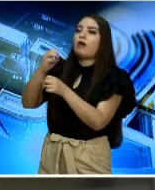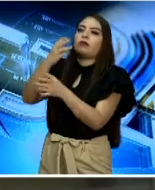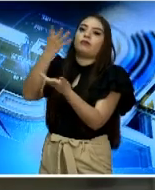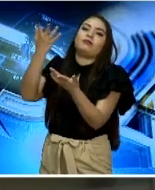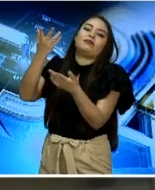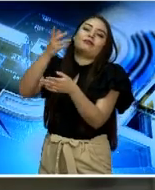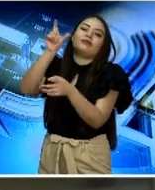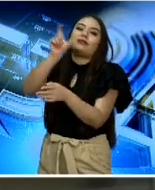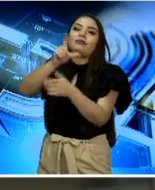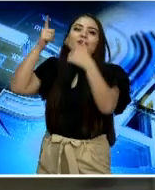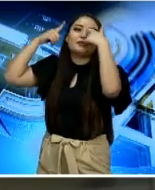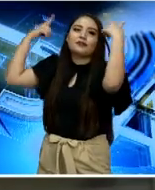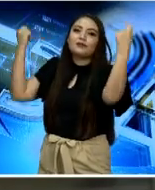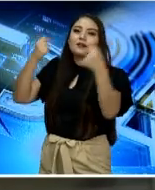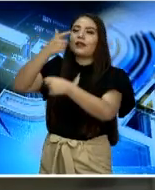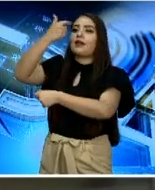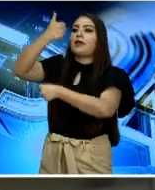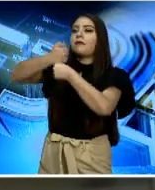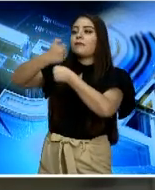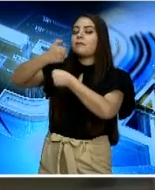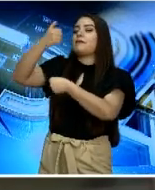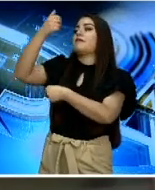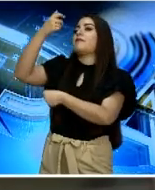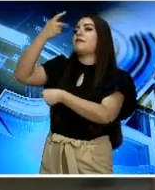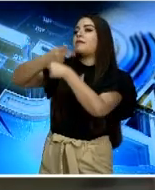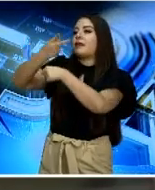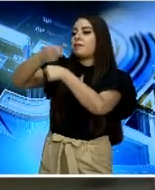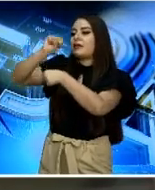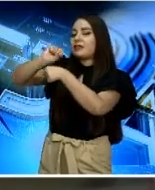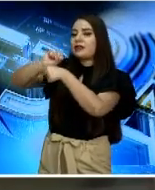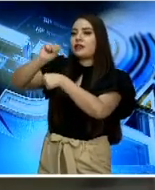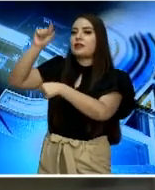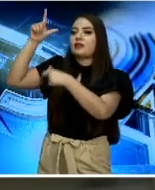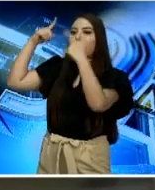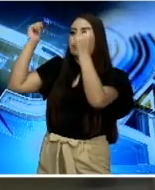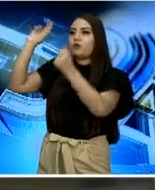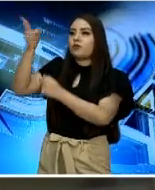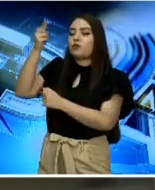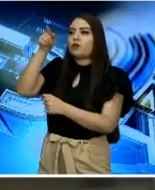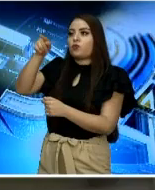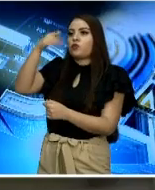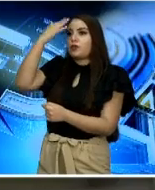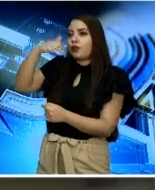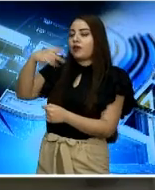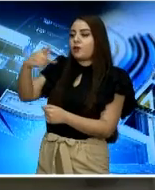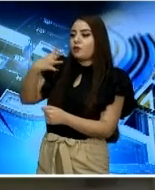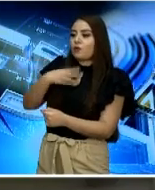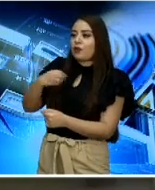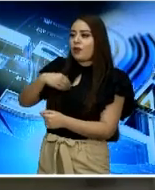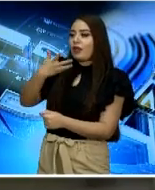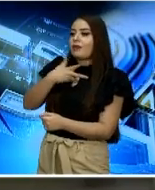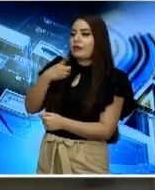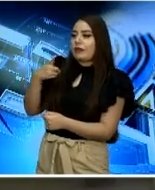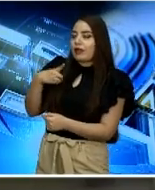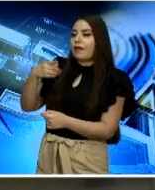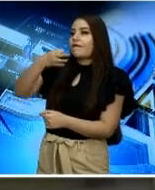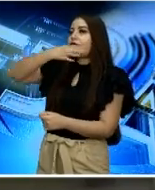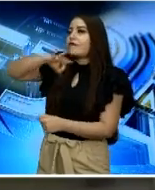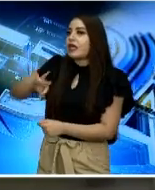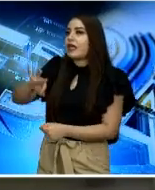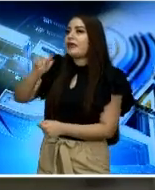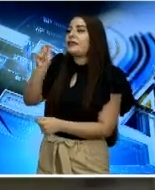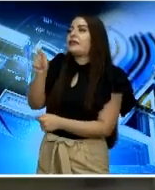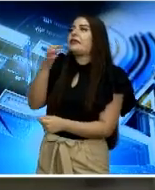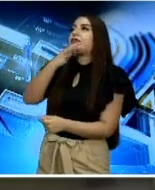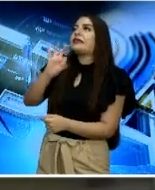de la carrera universitaria, tú asumes que tu hijo tiene que tener una celebración vaya, una ceremonia en la